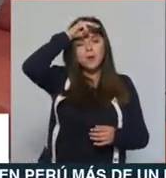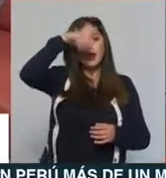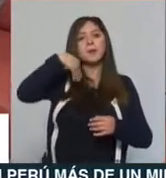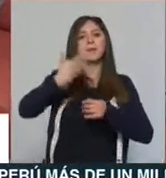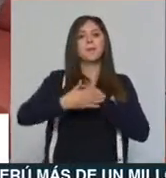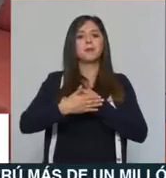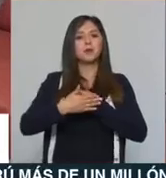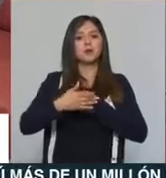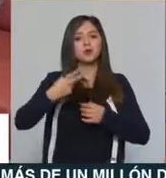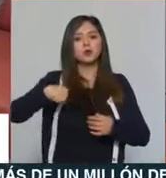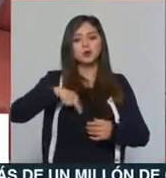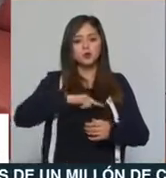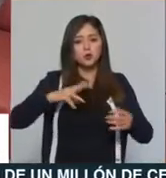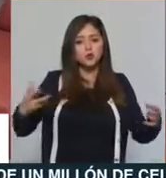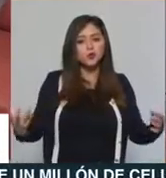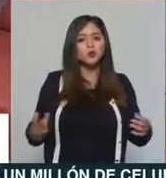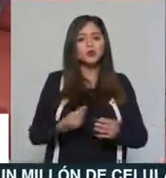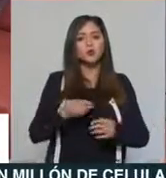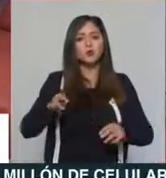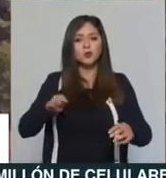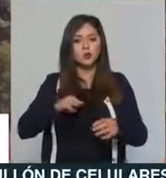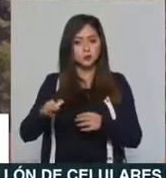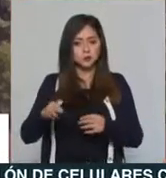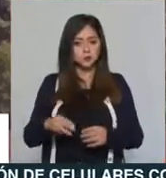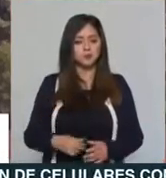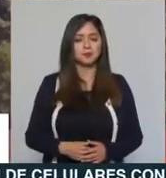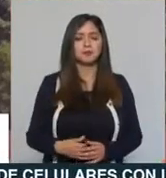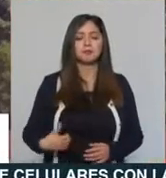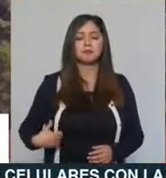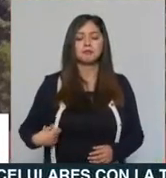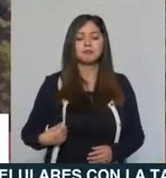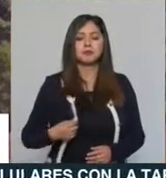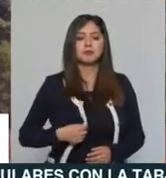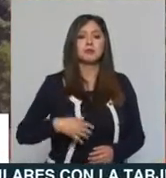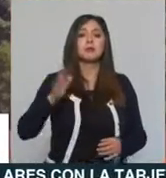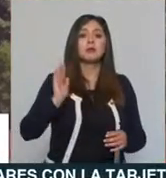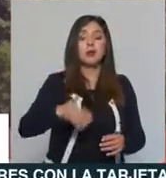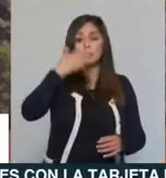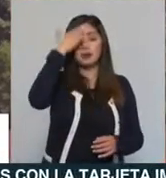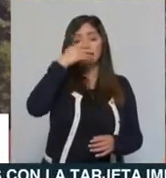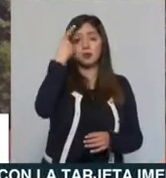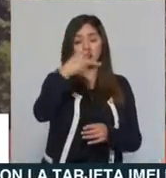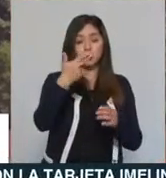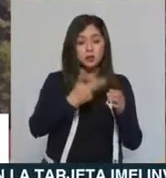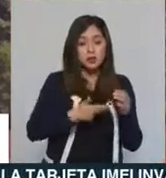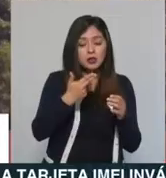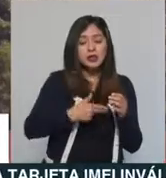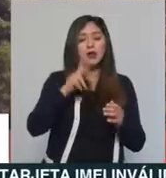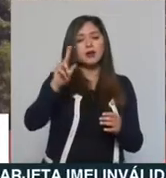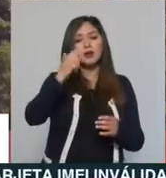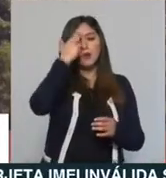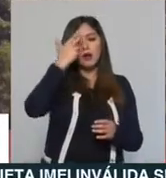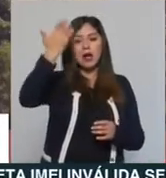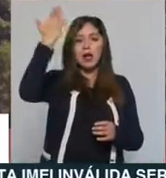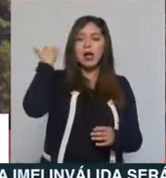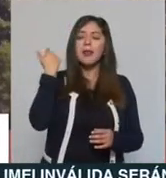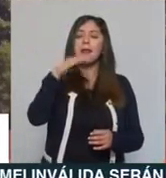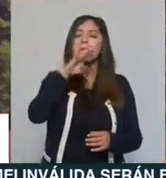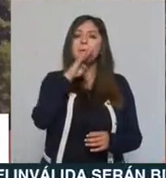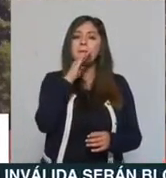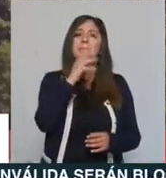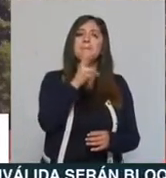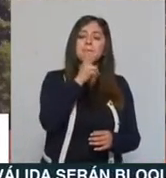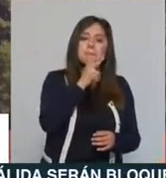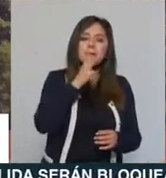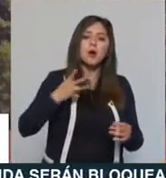bueno, estamos muy, muy movidos. Bueno, ya nos mencionaste tu taller, buscaremos más en tus redes sociales. Sí. ¿Qué importancia mencionabas de este taller para las madres? También los